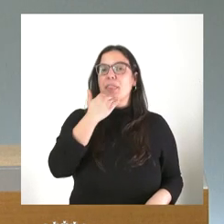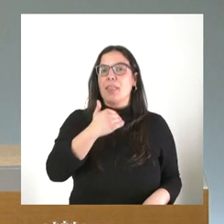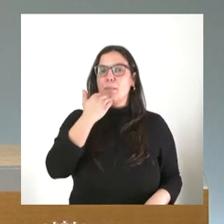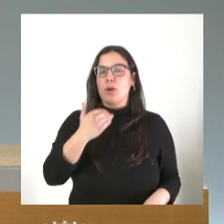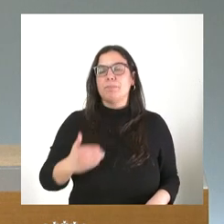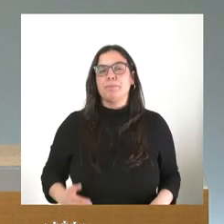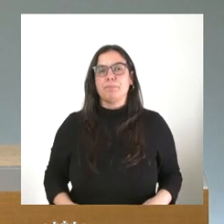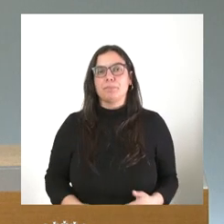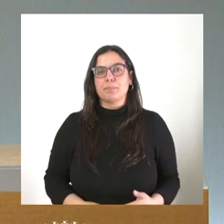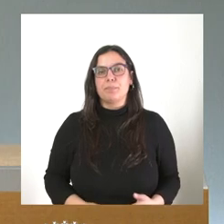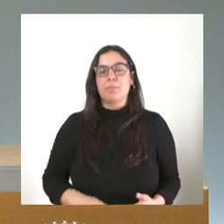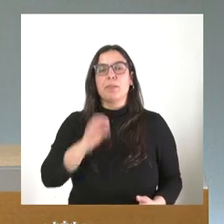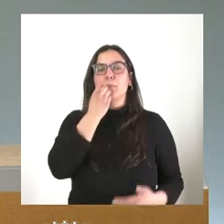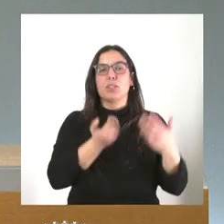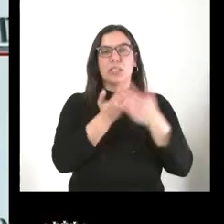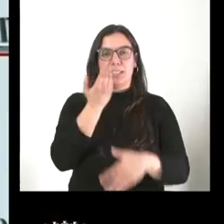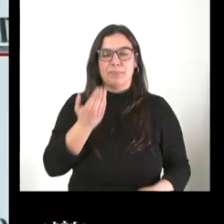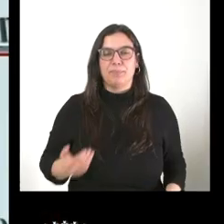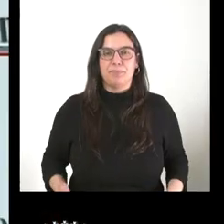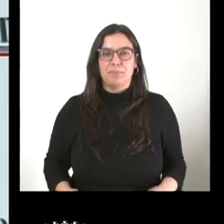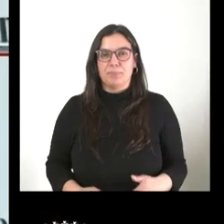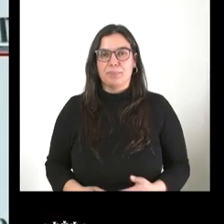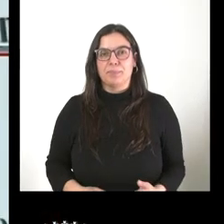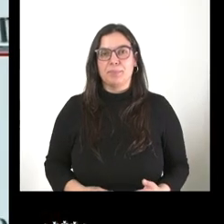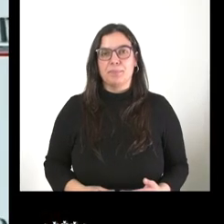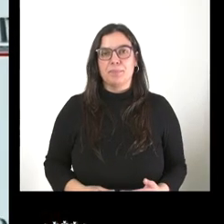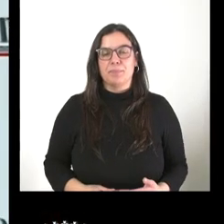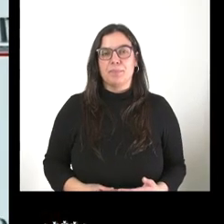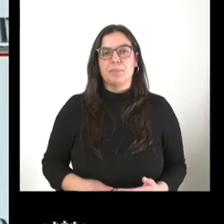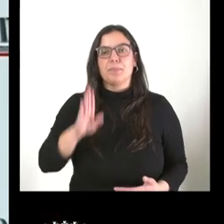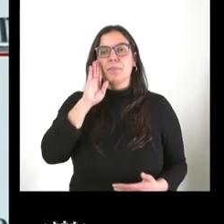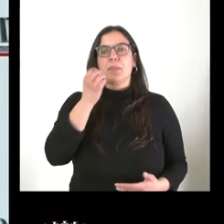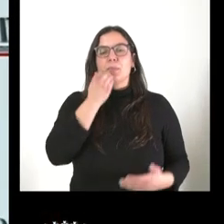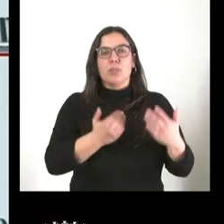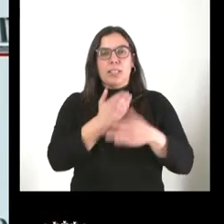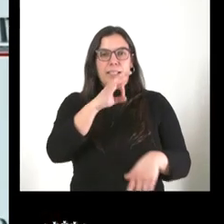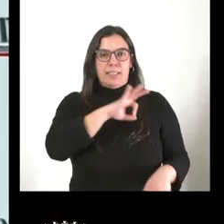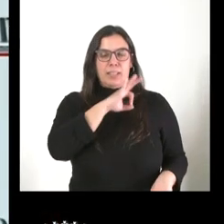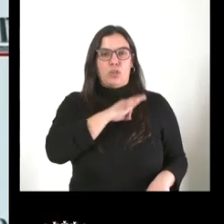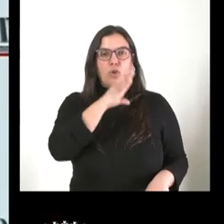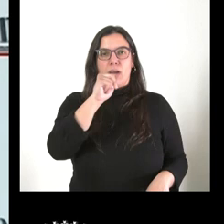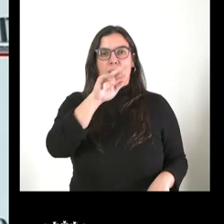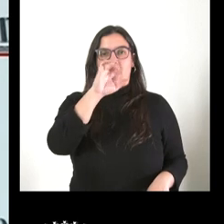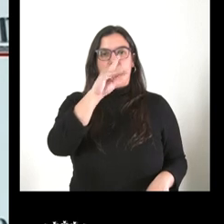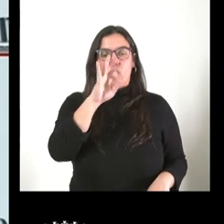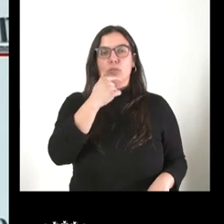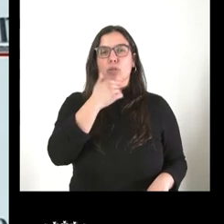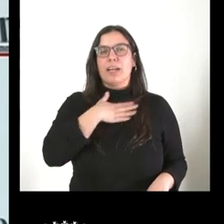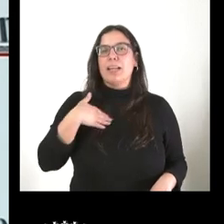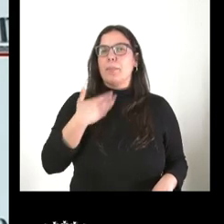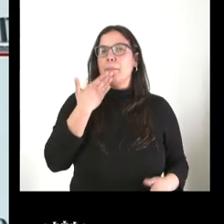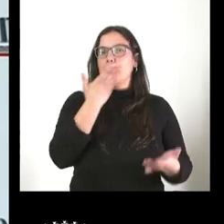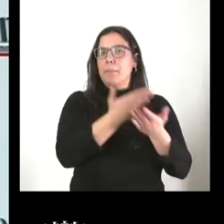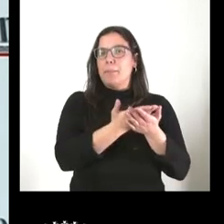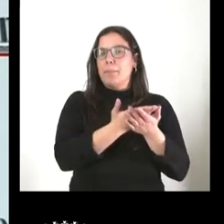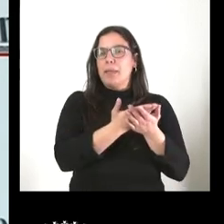con Carlos Gil Buenos días Carlos Hola Buenos días señor carriedo yo le quería pedir una valoración de